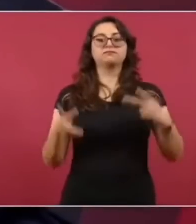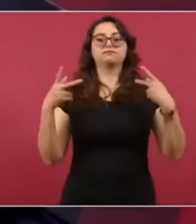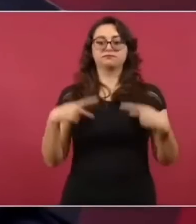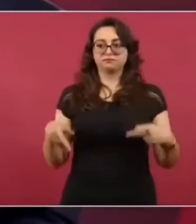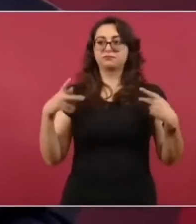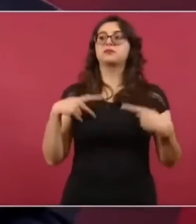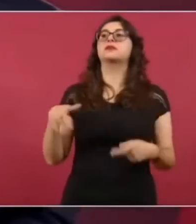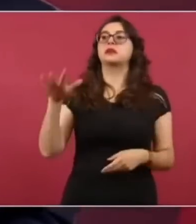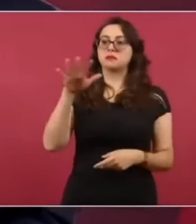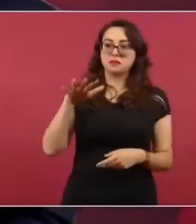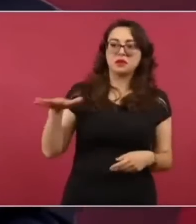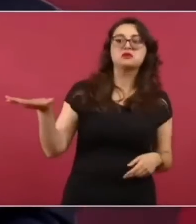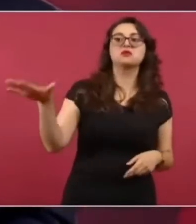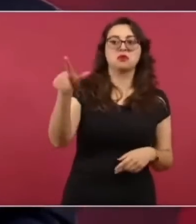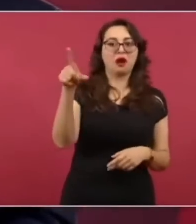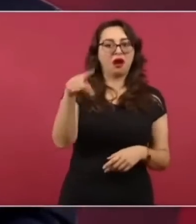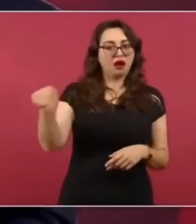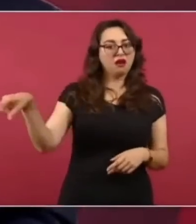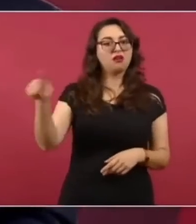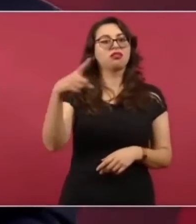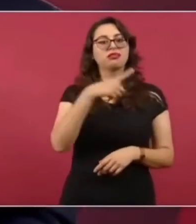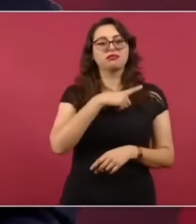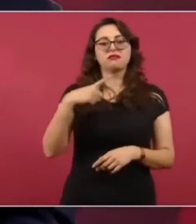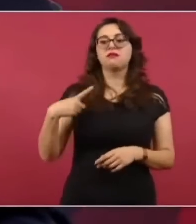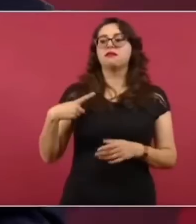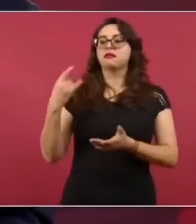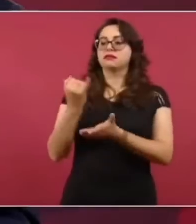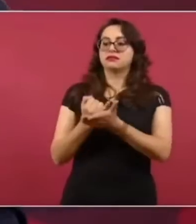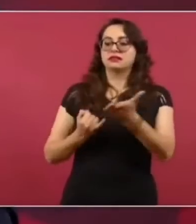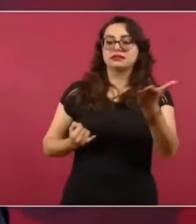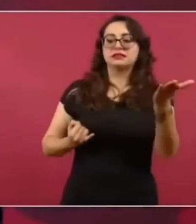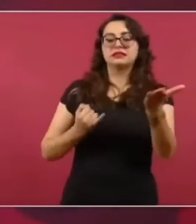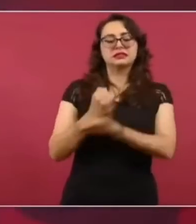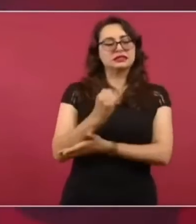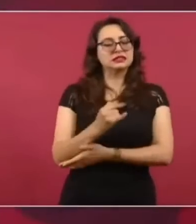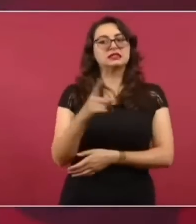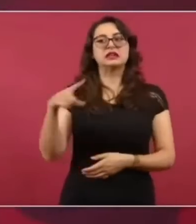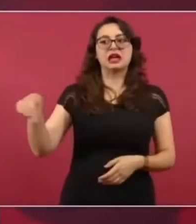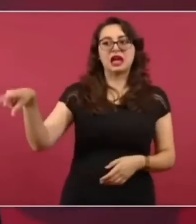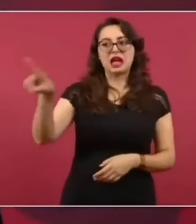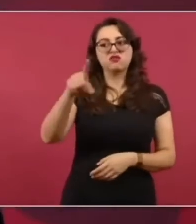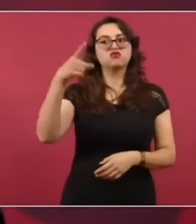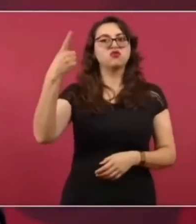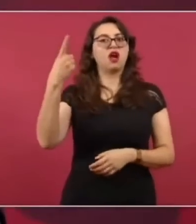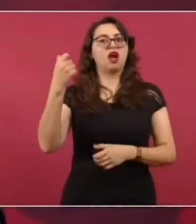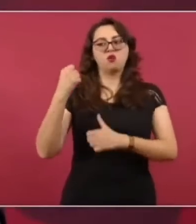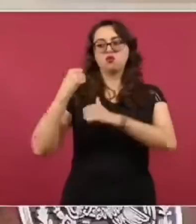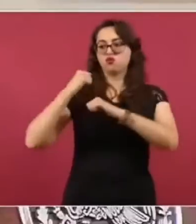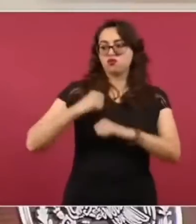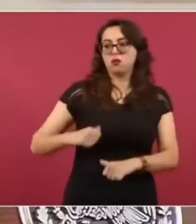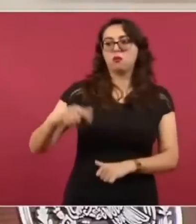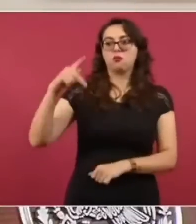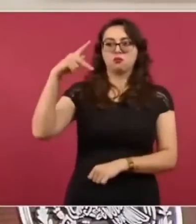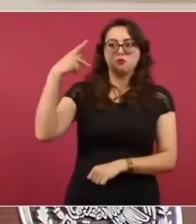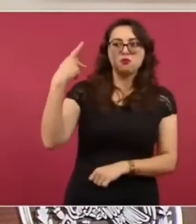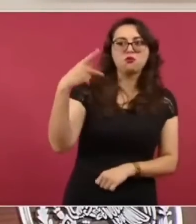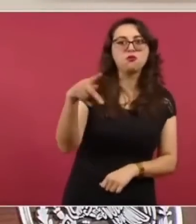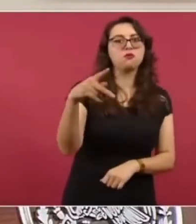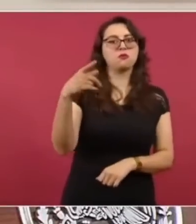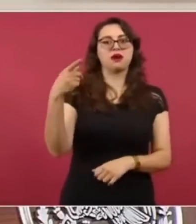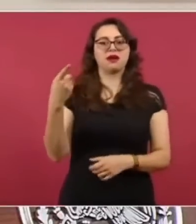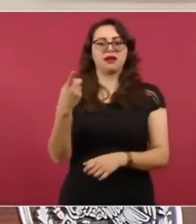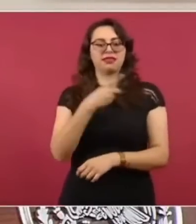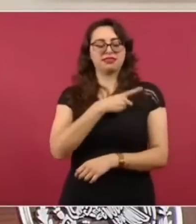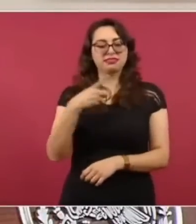existe el pueblo y es el que manda. El pueblo tiene un instinto certero, el pueblo es